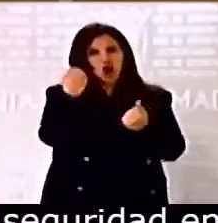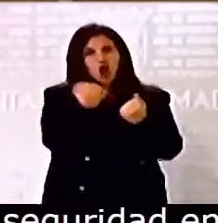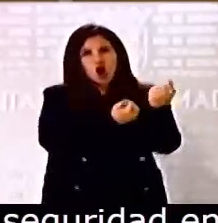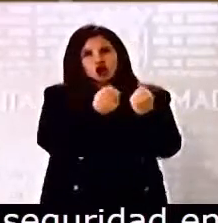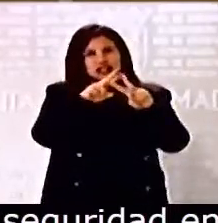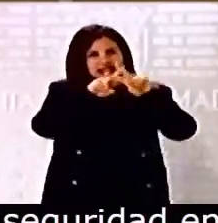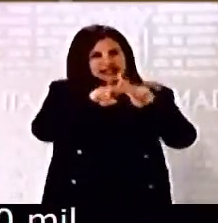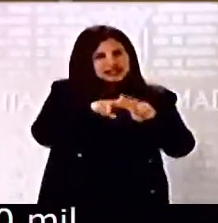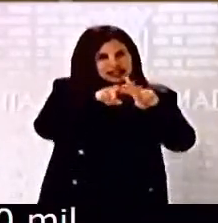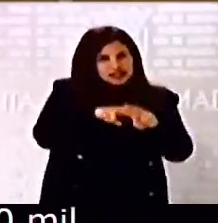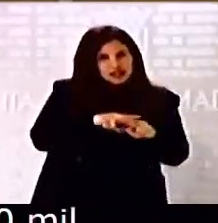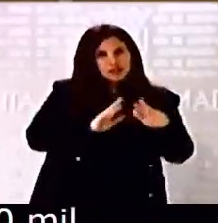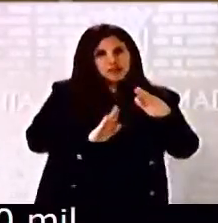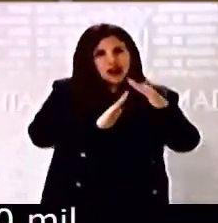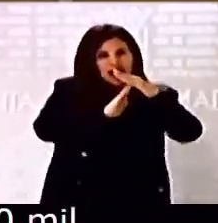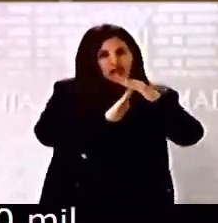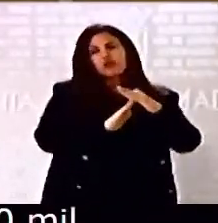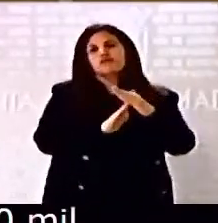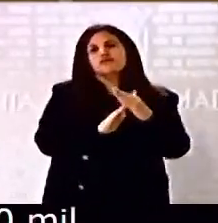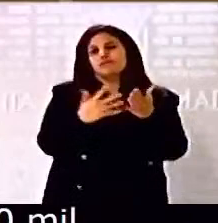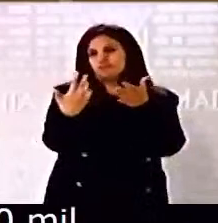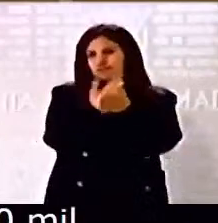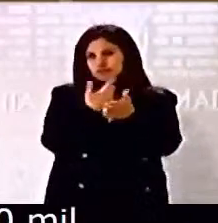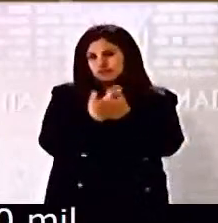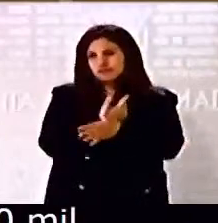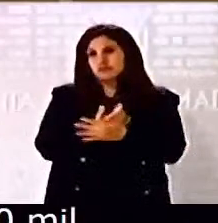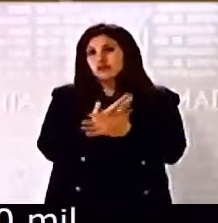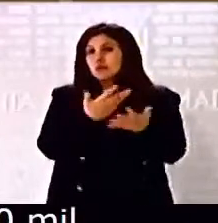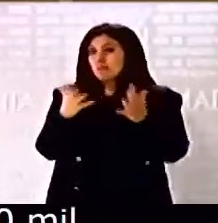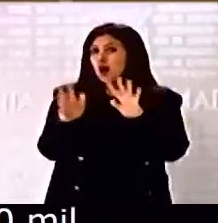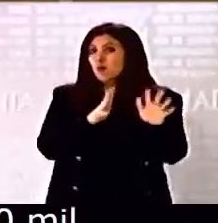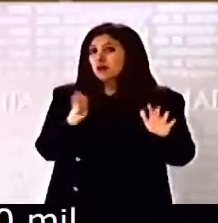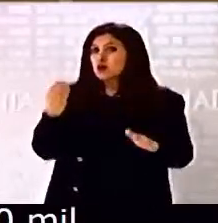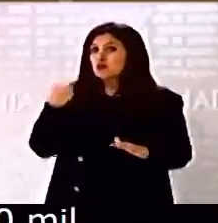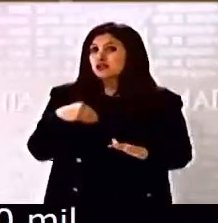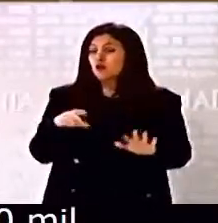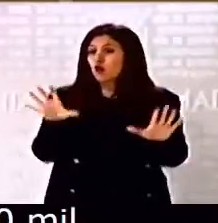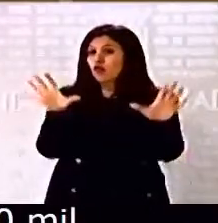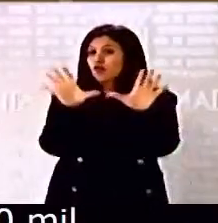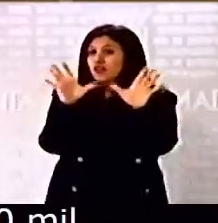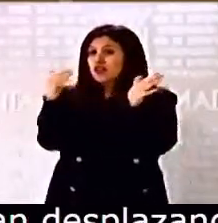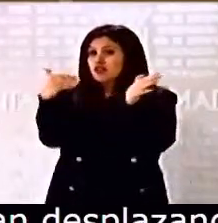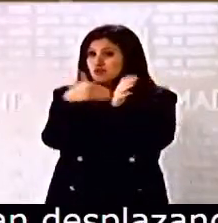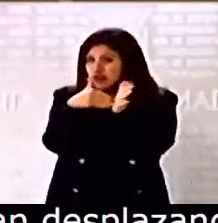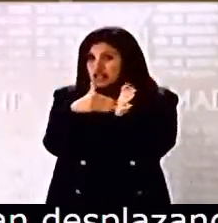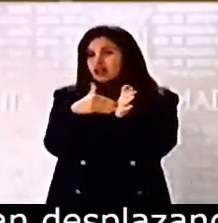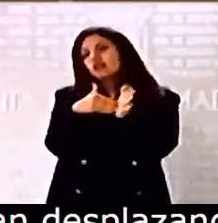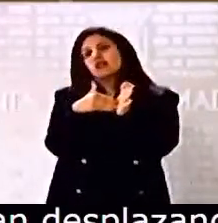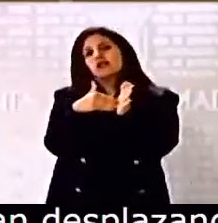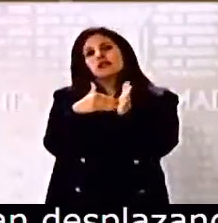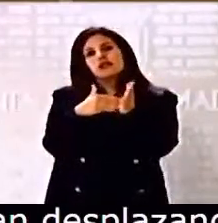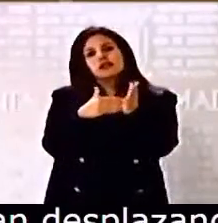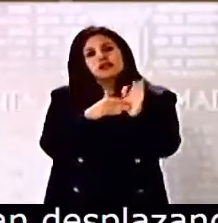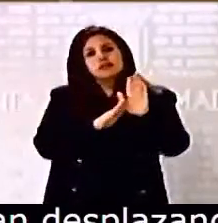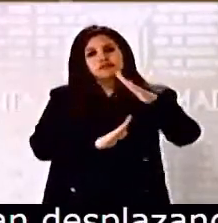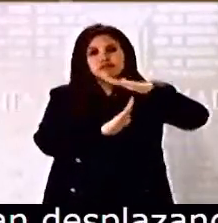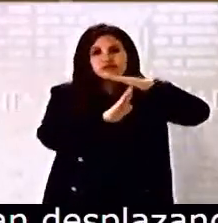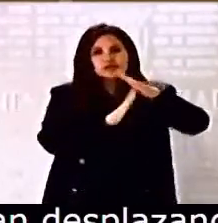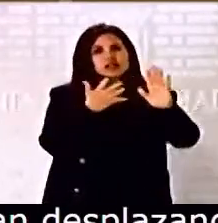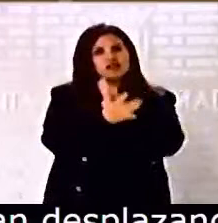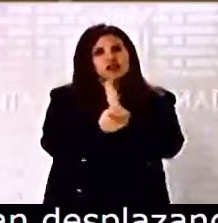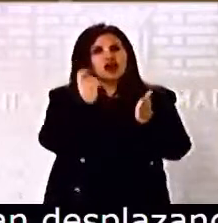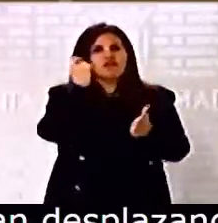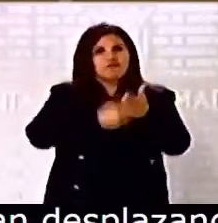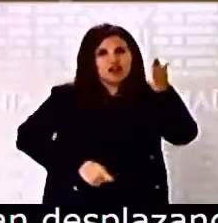estaban desplazando, donde alrededor de 10.000 han sido consideradas infracciones porque se